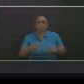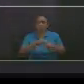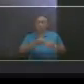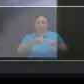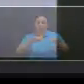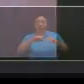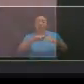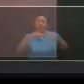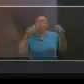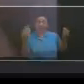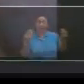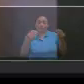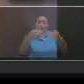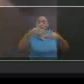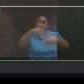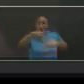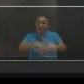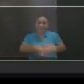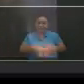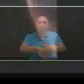¿No se oye?